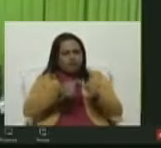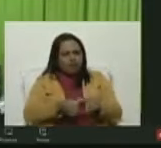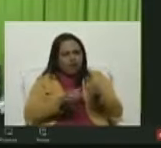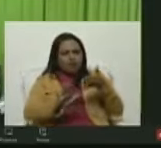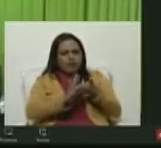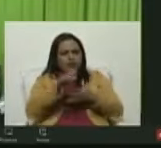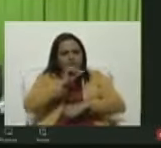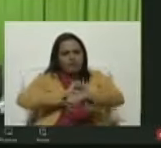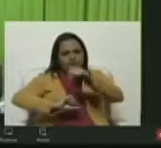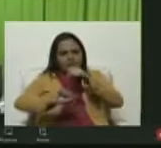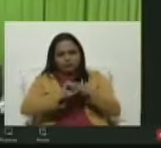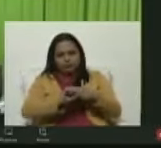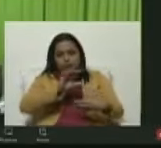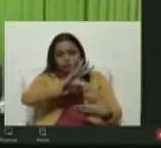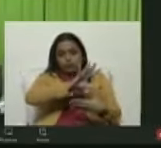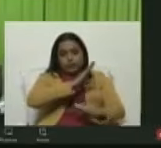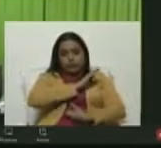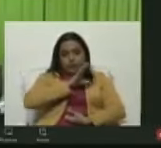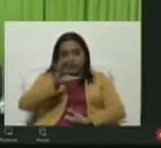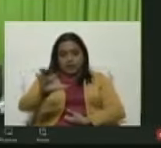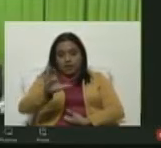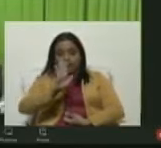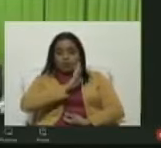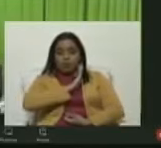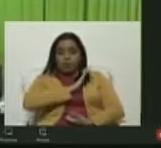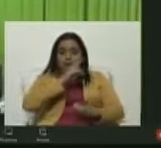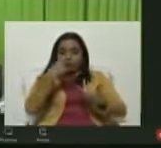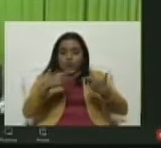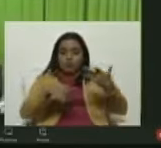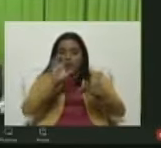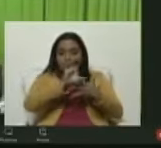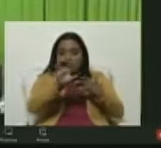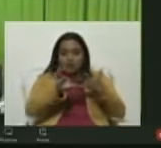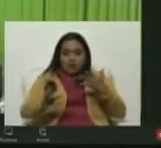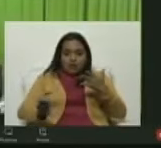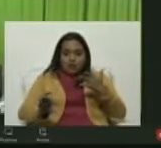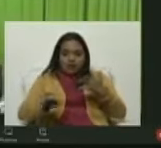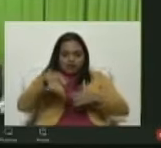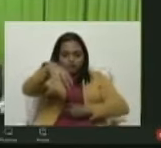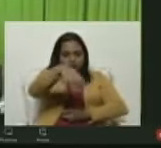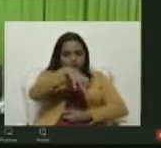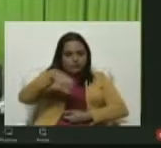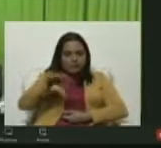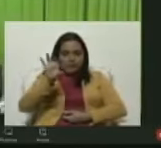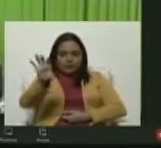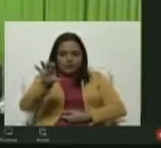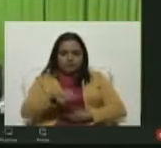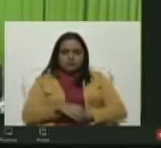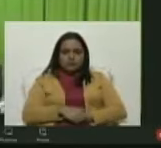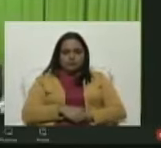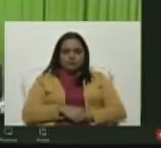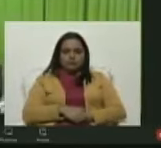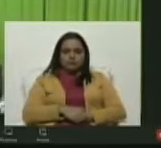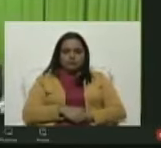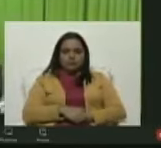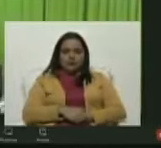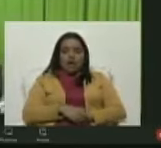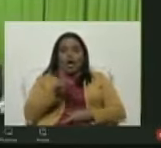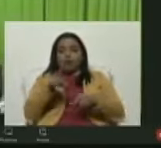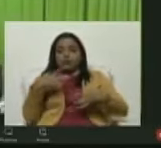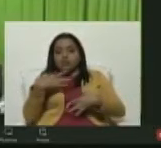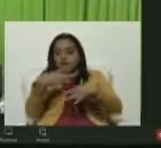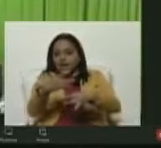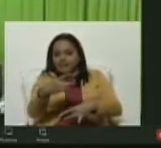defensa de la soberanía sobre los recursos estratégicos existentes en nuestros territorios, motivo de la ambición de intereses